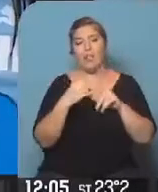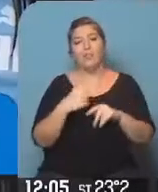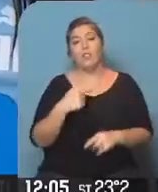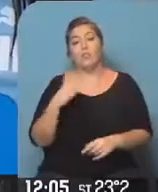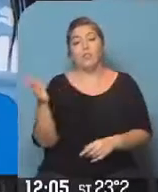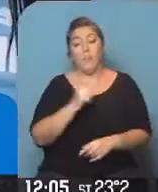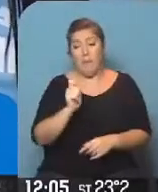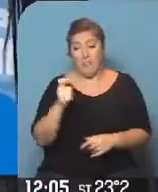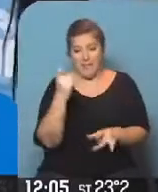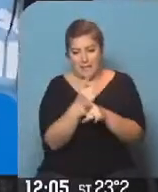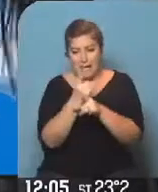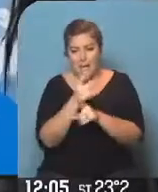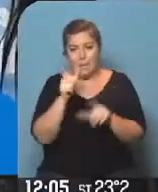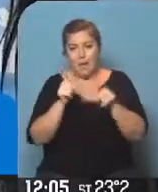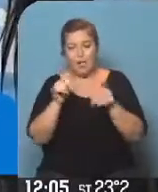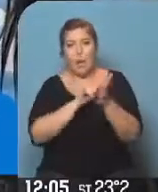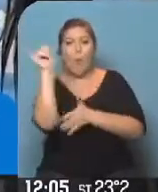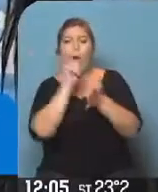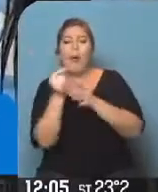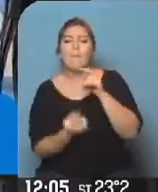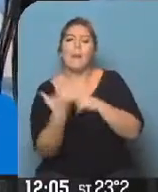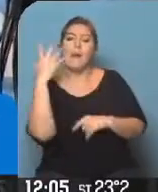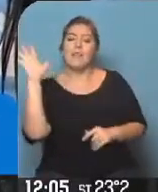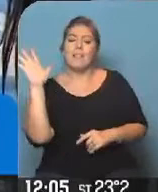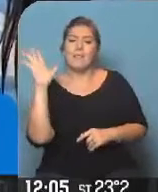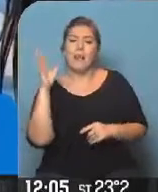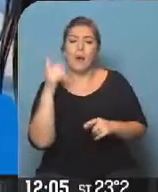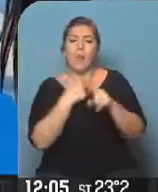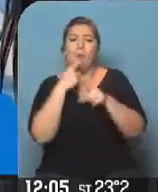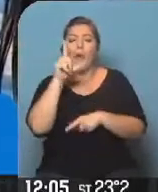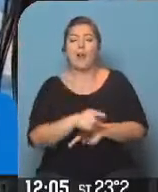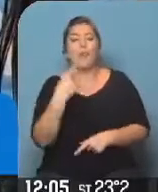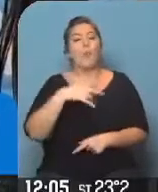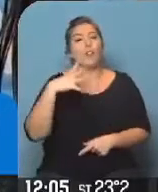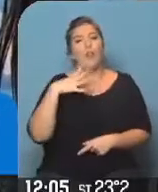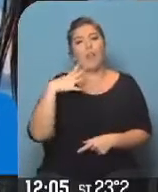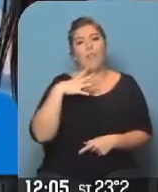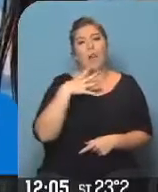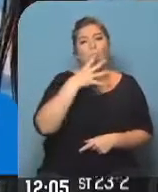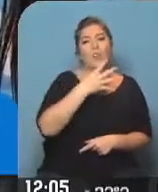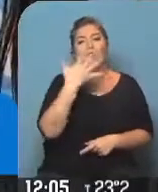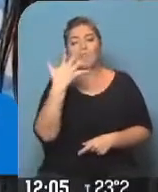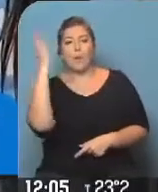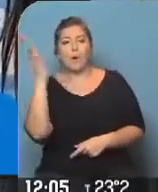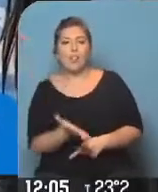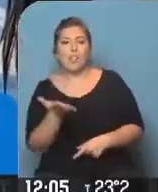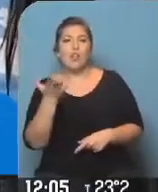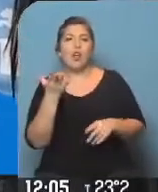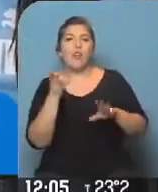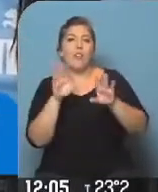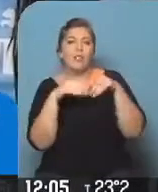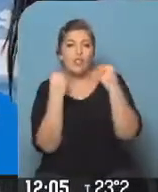vez, que es algo maravilloso, pero aún sigue siendo menos del 4%, 5% del total de la